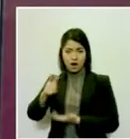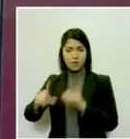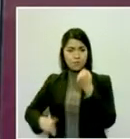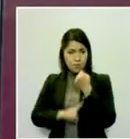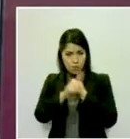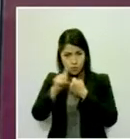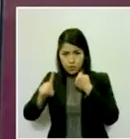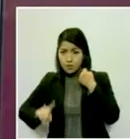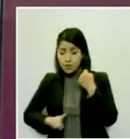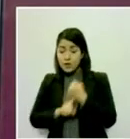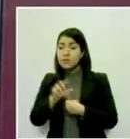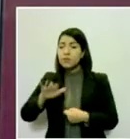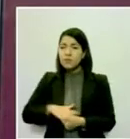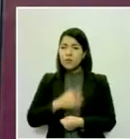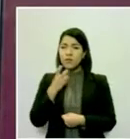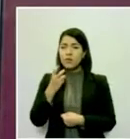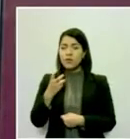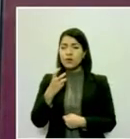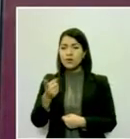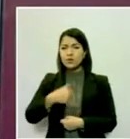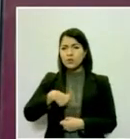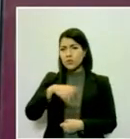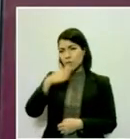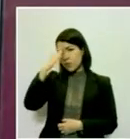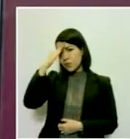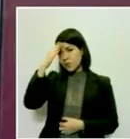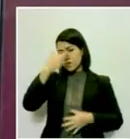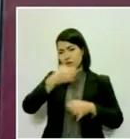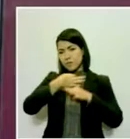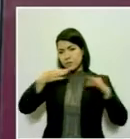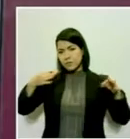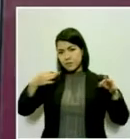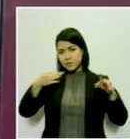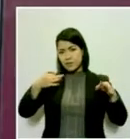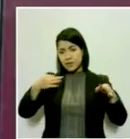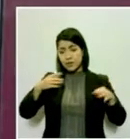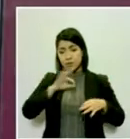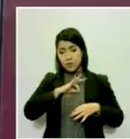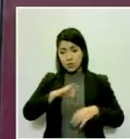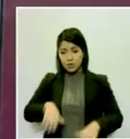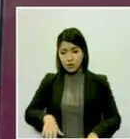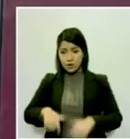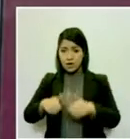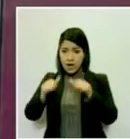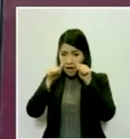tanto, creo que el mensaje de cero impunidad es claro.